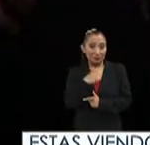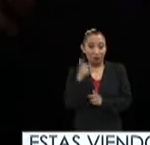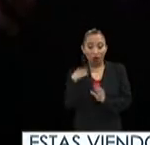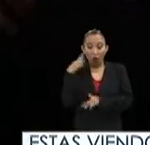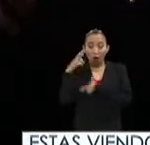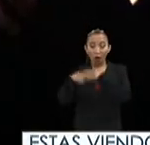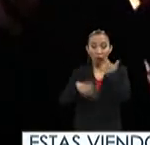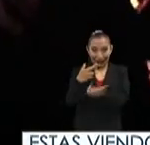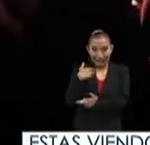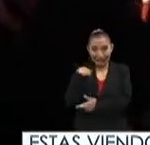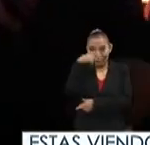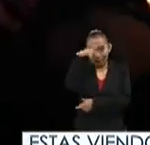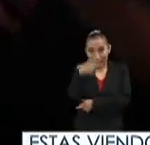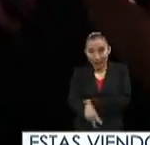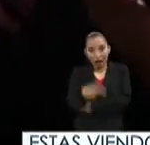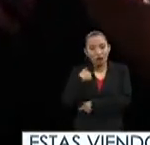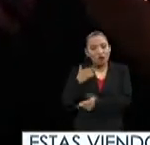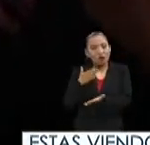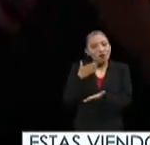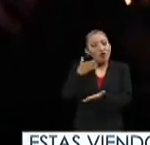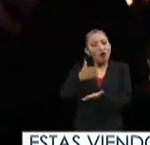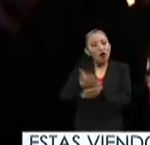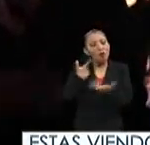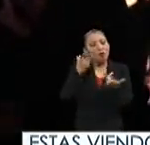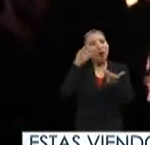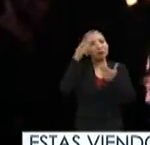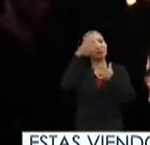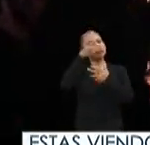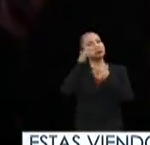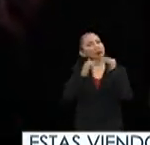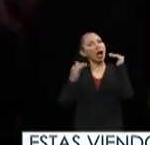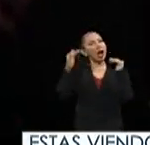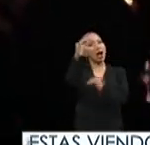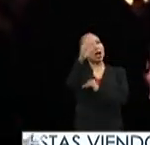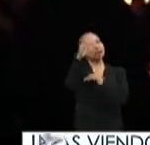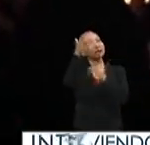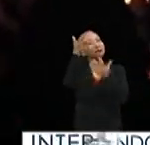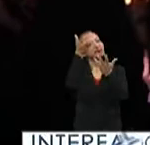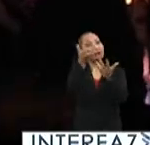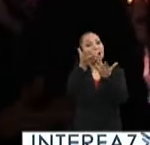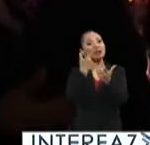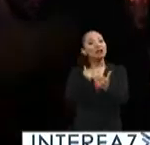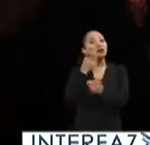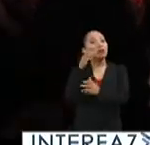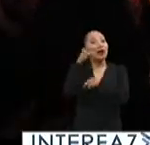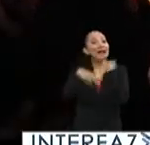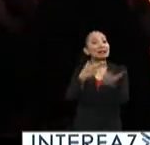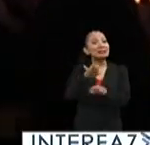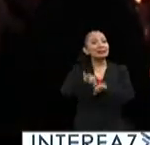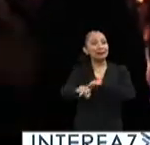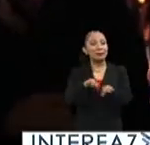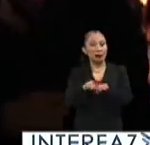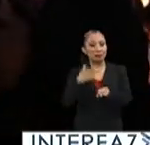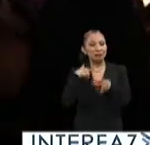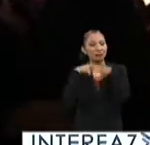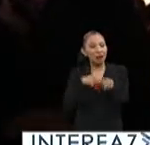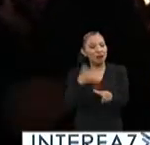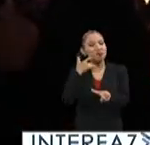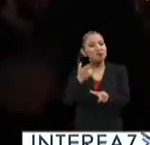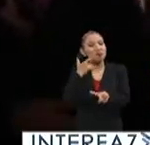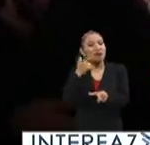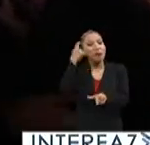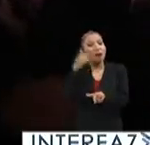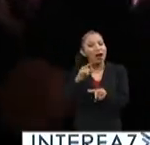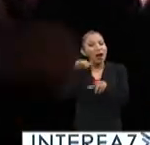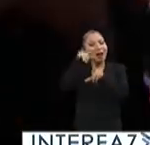yo regrese a México, voy a regresar con expectativas más altas, claramente, y voy a regresar a trabajar y a seguir perseverando